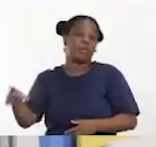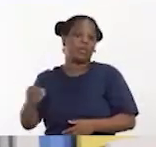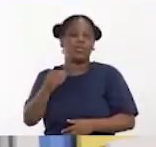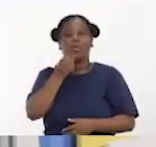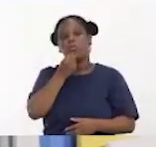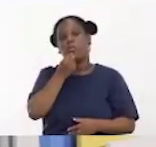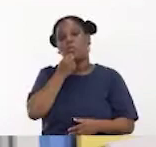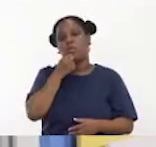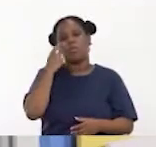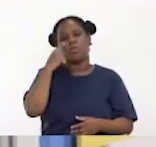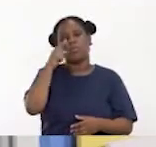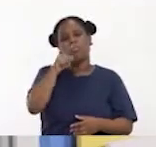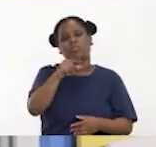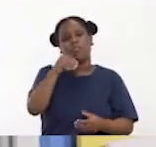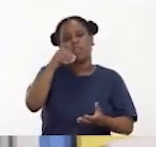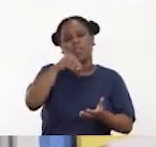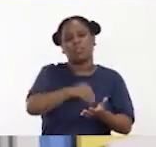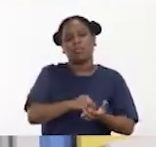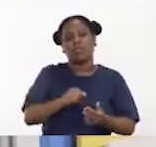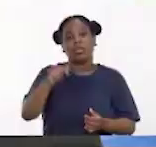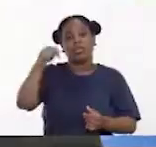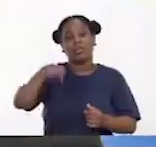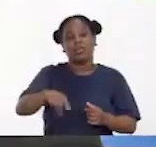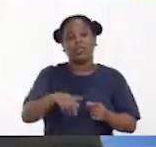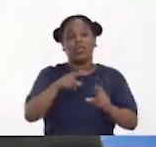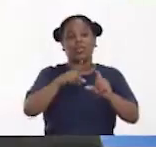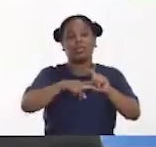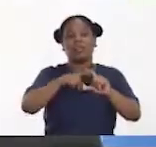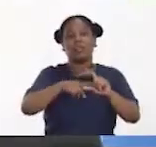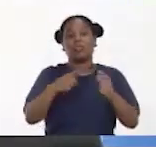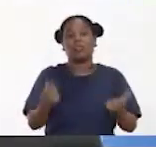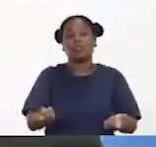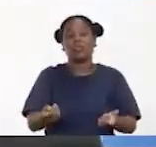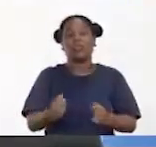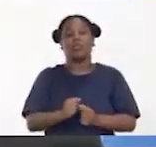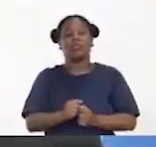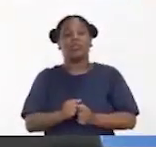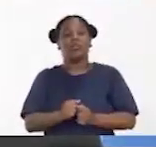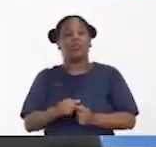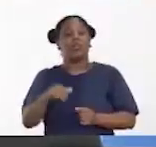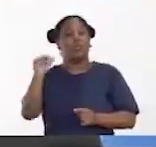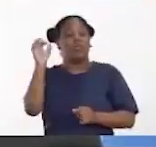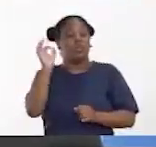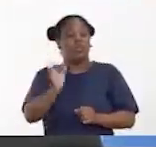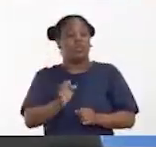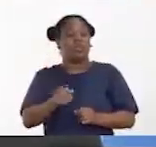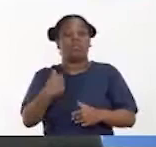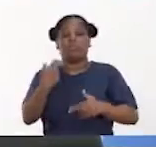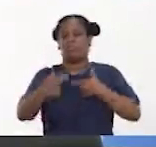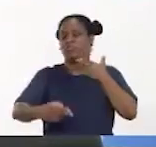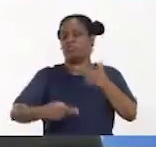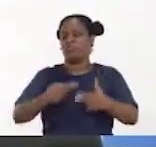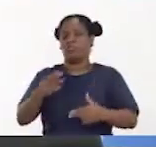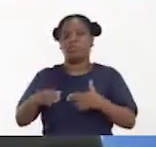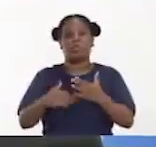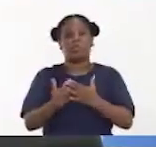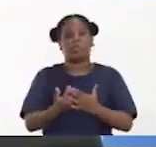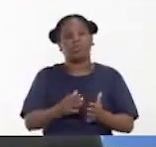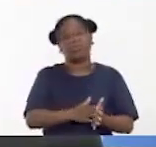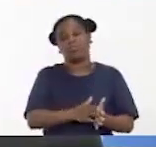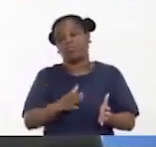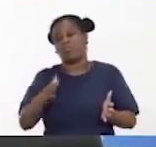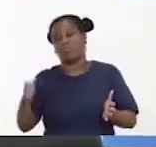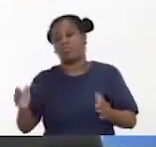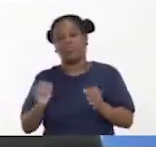podemos señalar, o sea, que podemos poner a partir de este contenido y particularmente los que se están sucediendo en estos